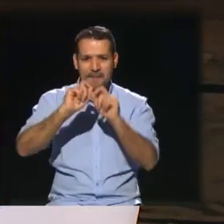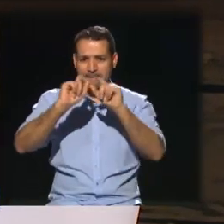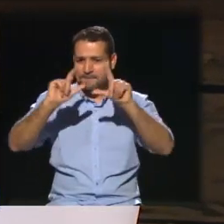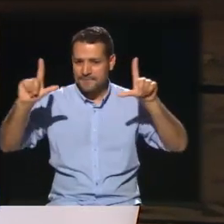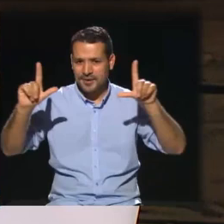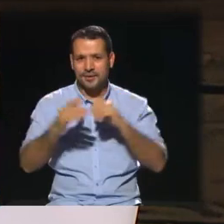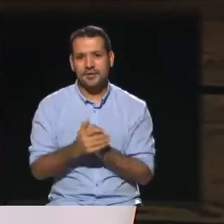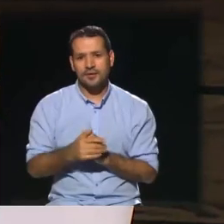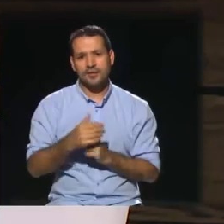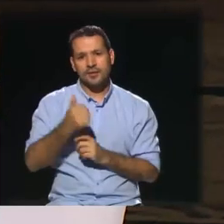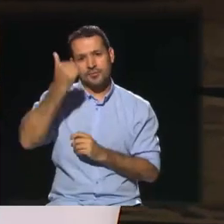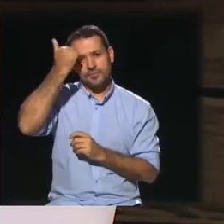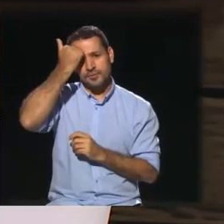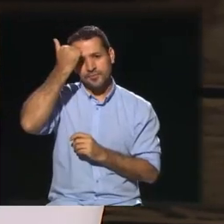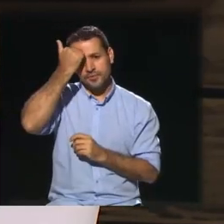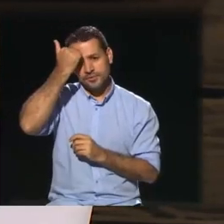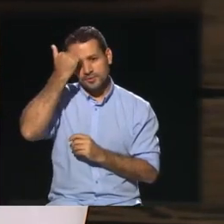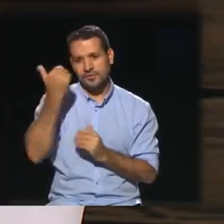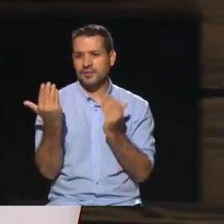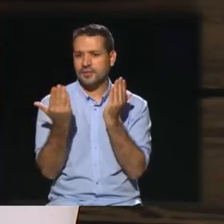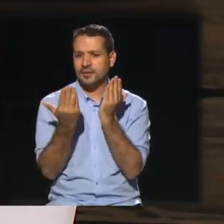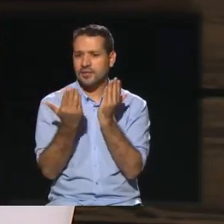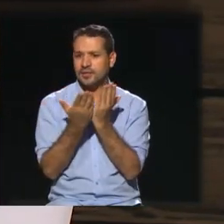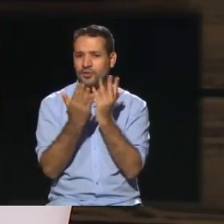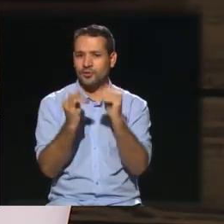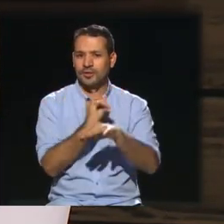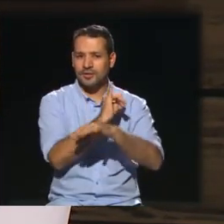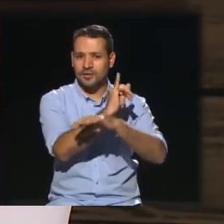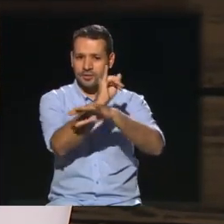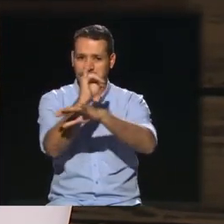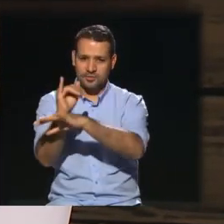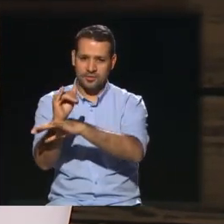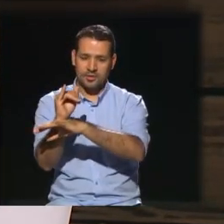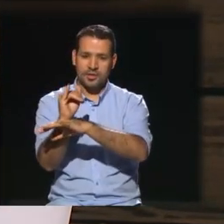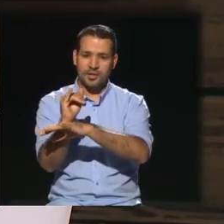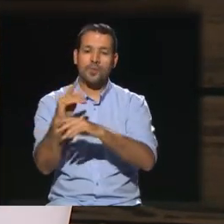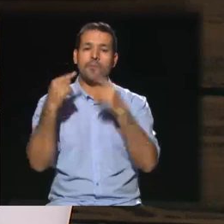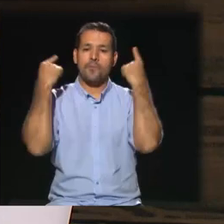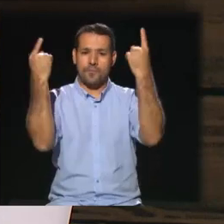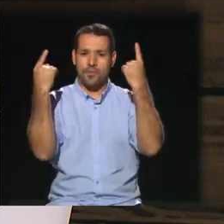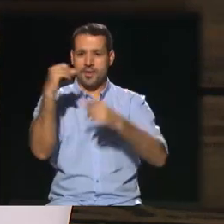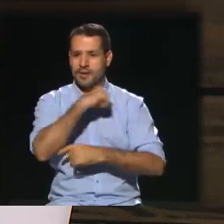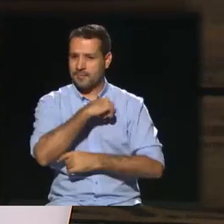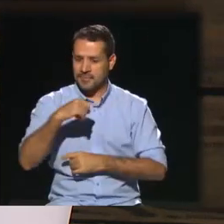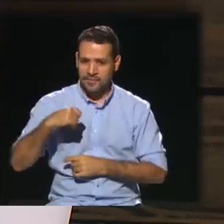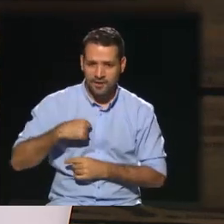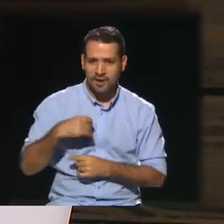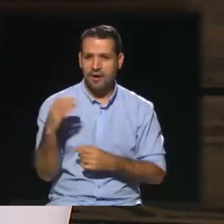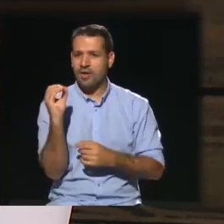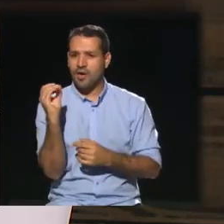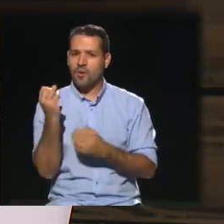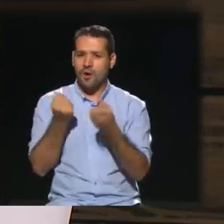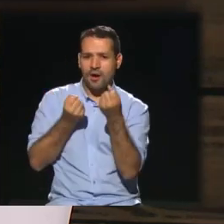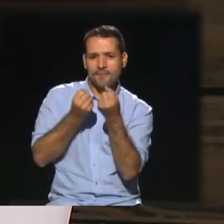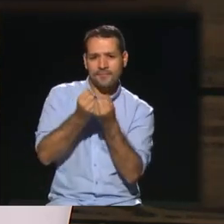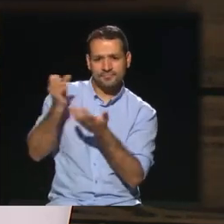incluso docentes y estudiantes de instituciones educativas oficiales y privadas, uh-huh, o de cobertura, o de la región, o